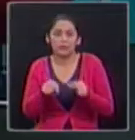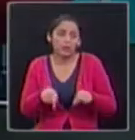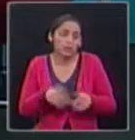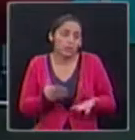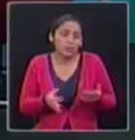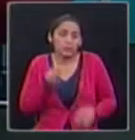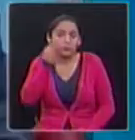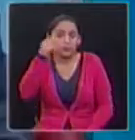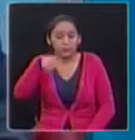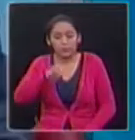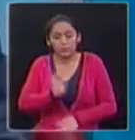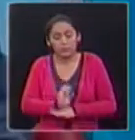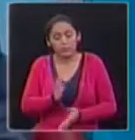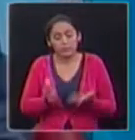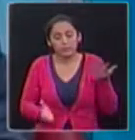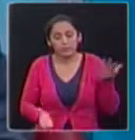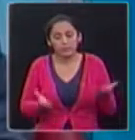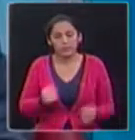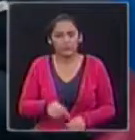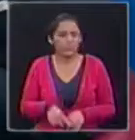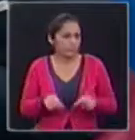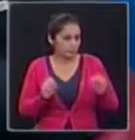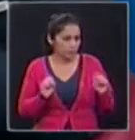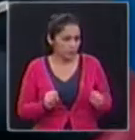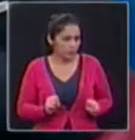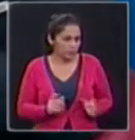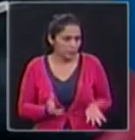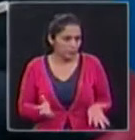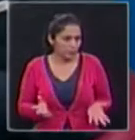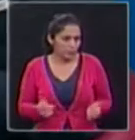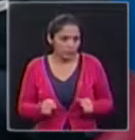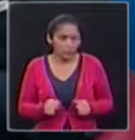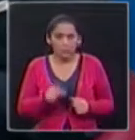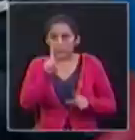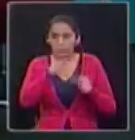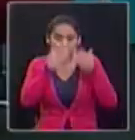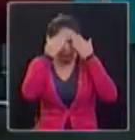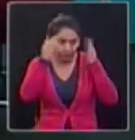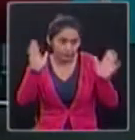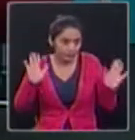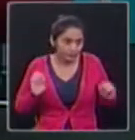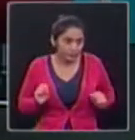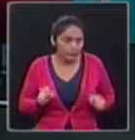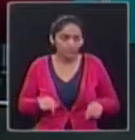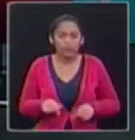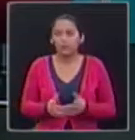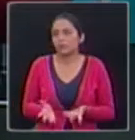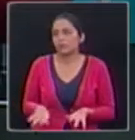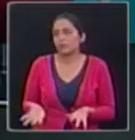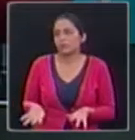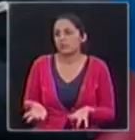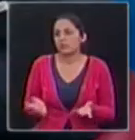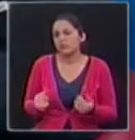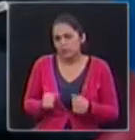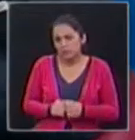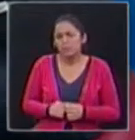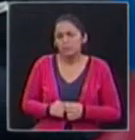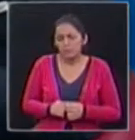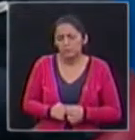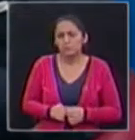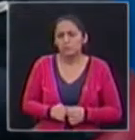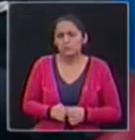tenemos la cultura para eso? Hacia allá apunta el mundo. No, en eso estamos de acuerdo. Entonces, usted sabe que hay un desarrollo de